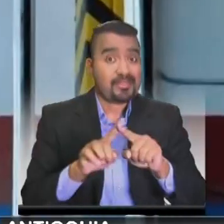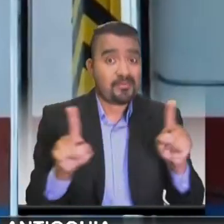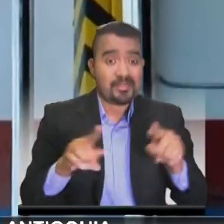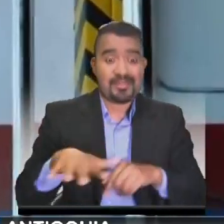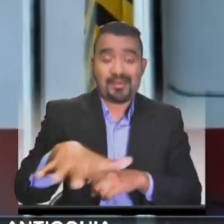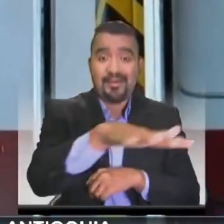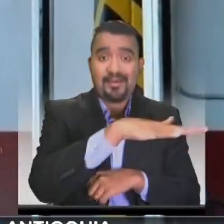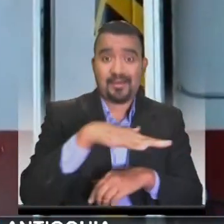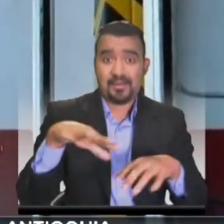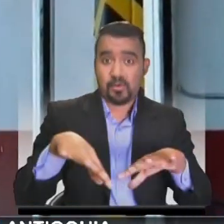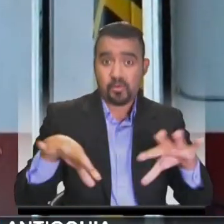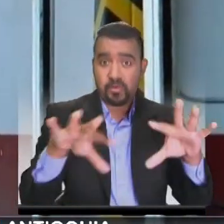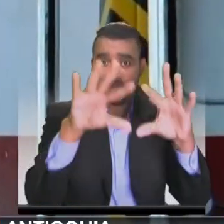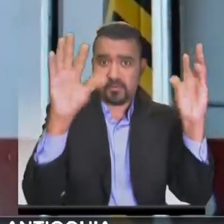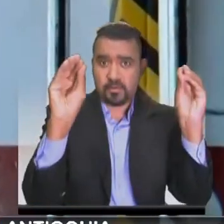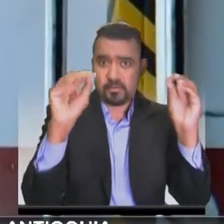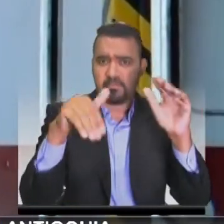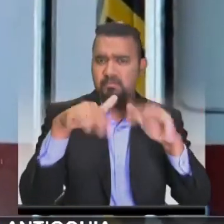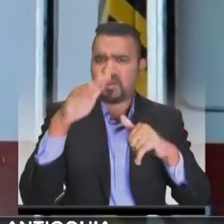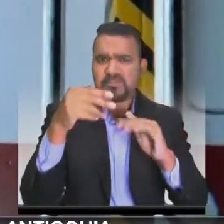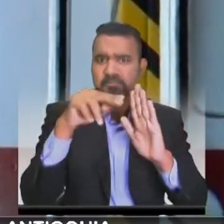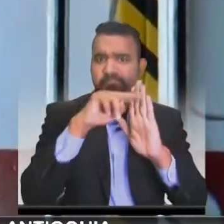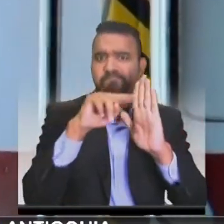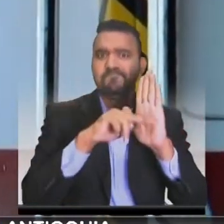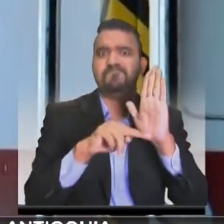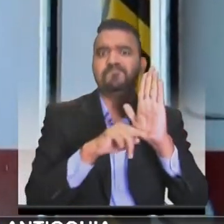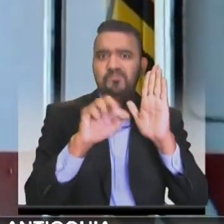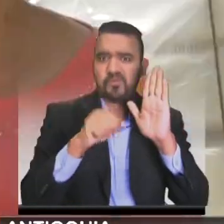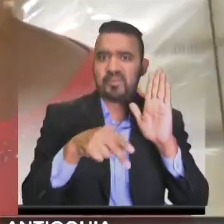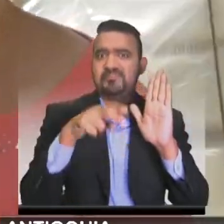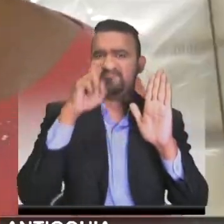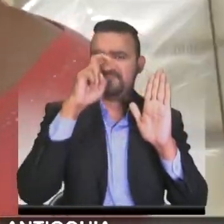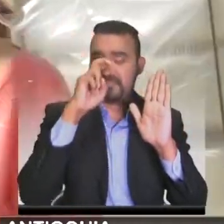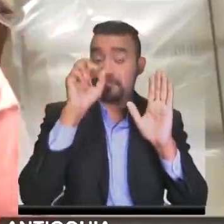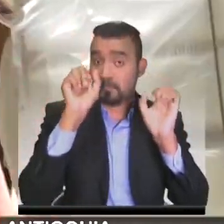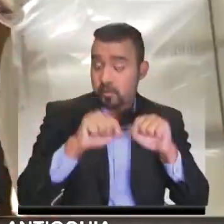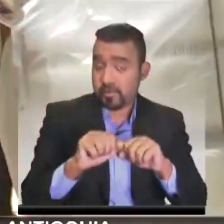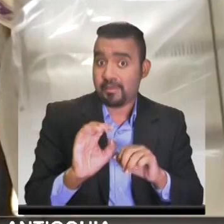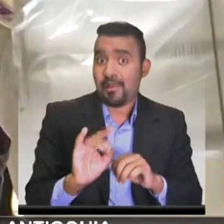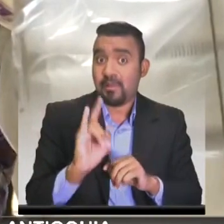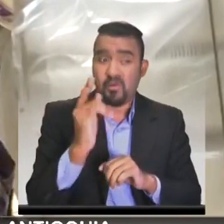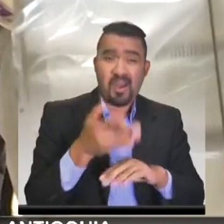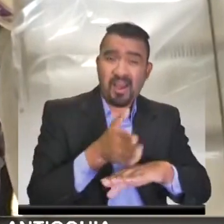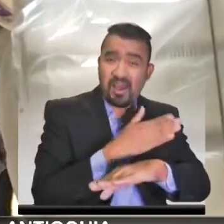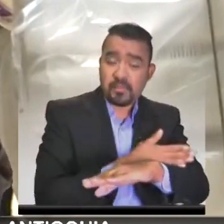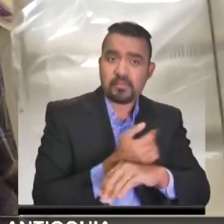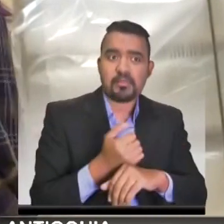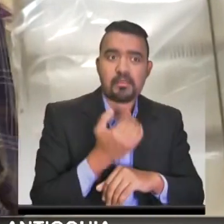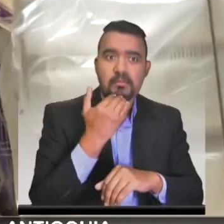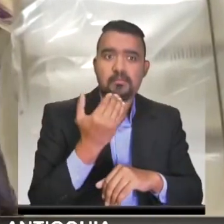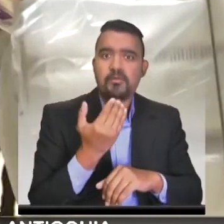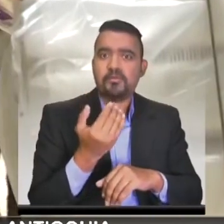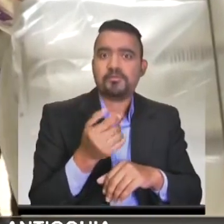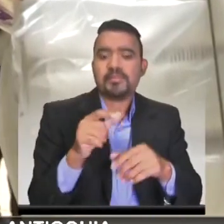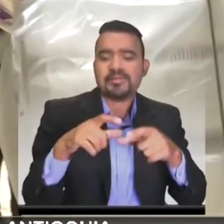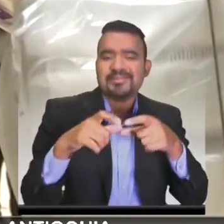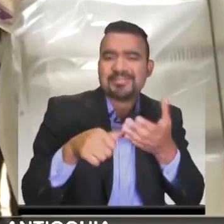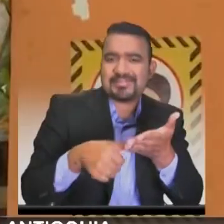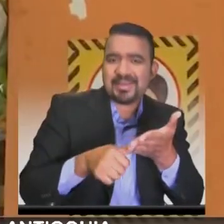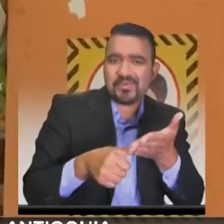Oriente, las restricciones podrían aumentar. Se refiere a bajar de 3 a 2 los números de